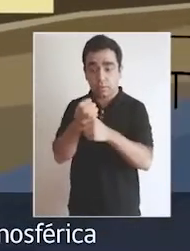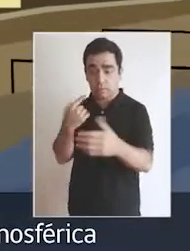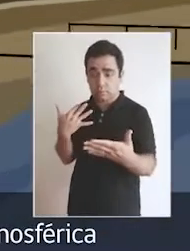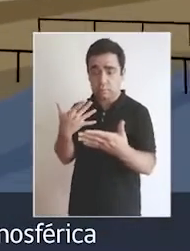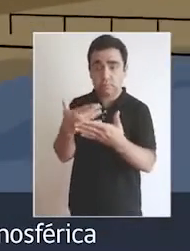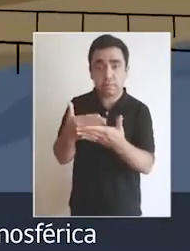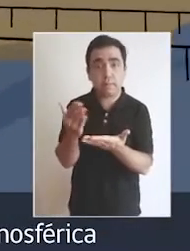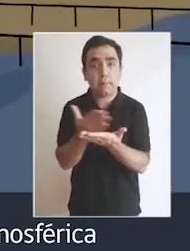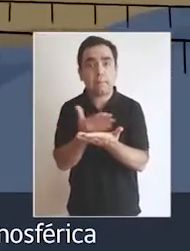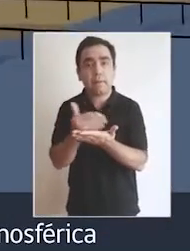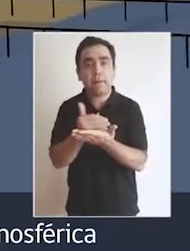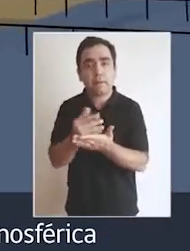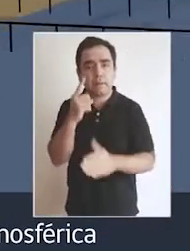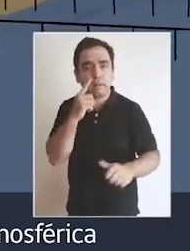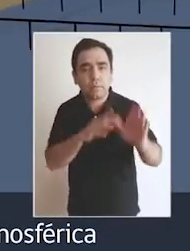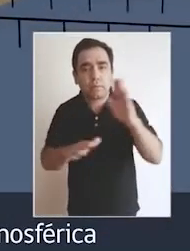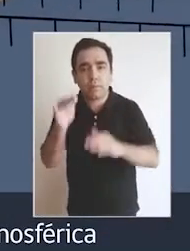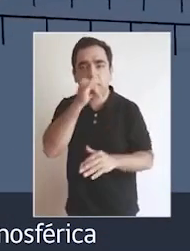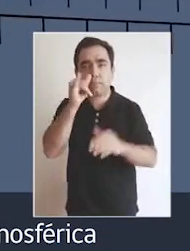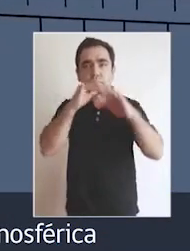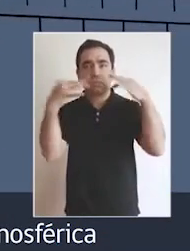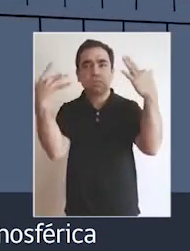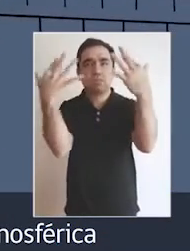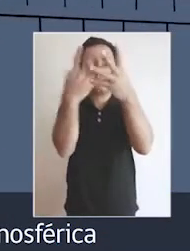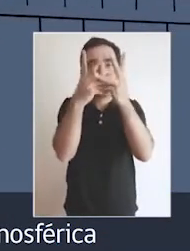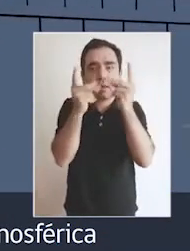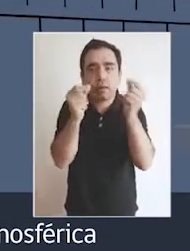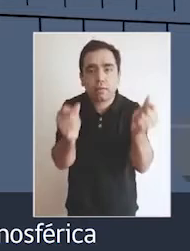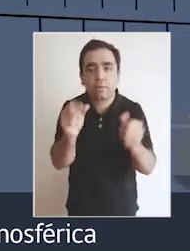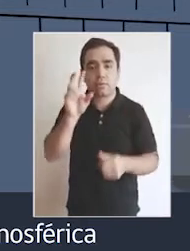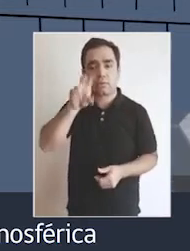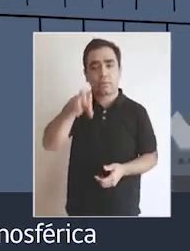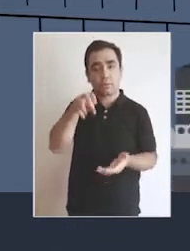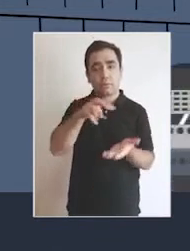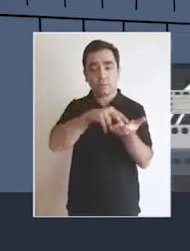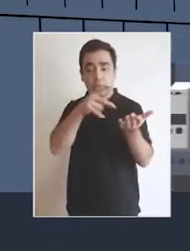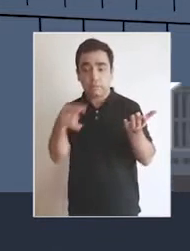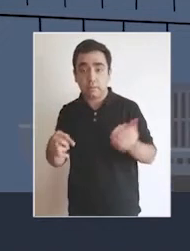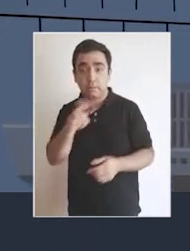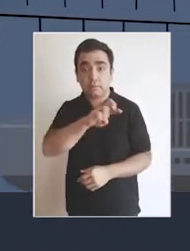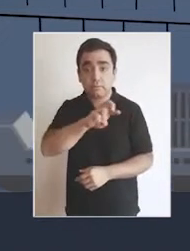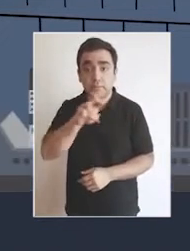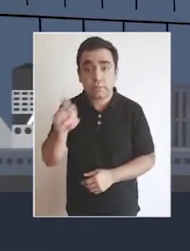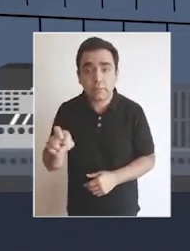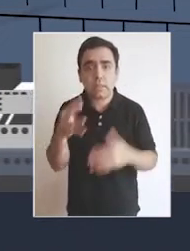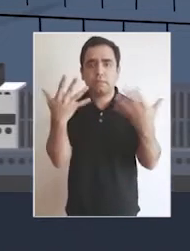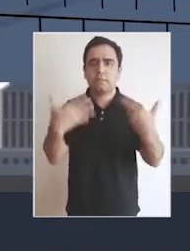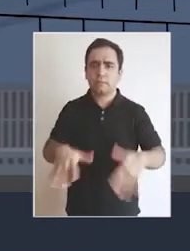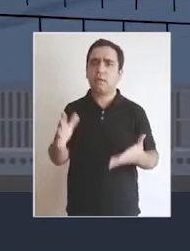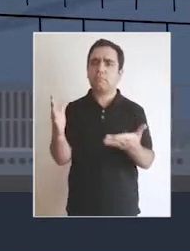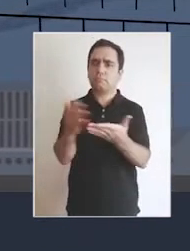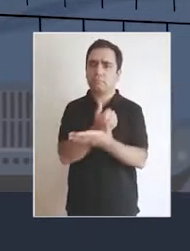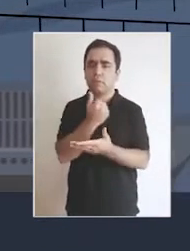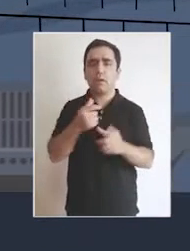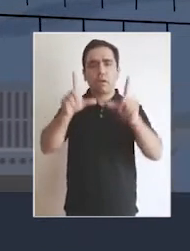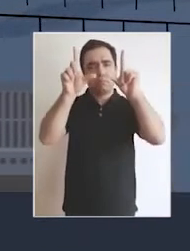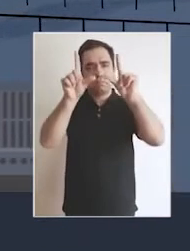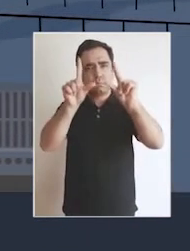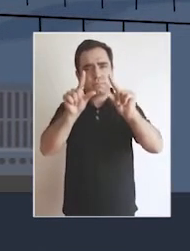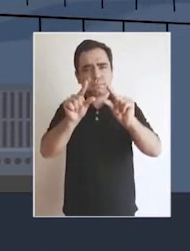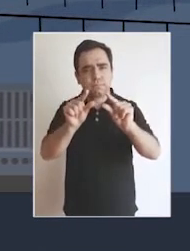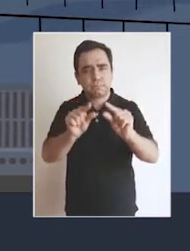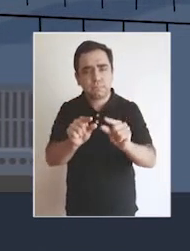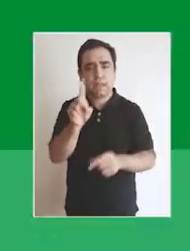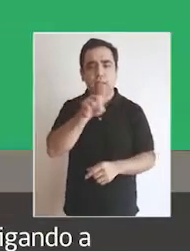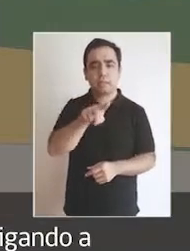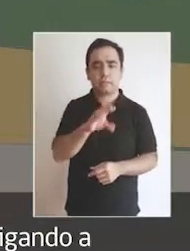Plan de Prevención y Descontaminación Atmosférica de Concón, Quintero y Puchuncaví, hemos logrado reducir un gran porcentaje de los pics